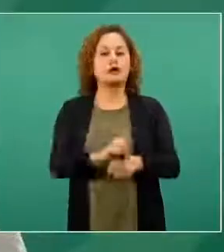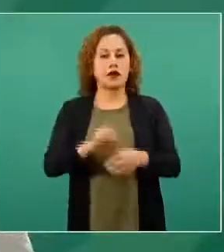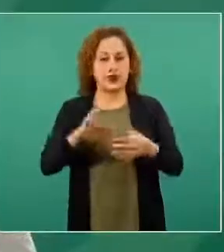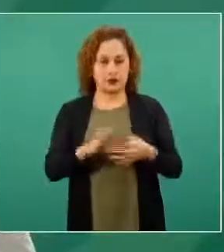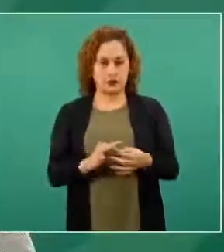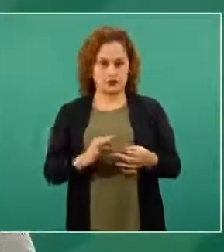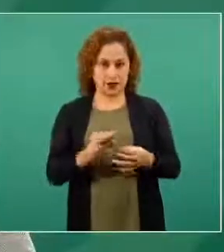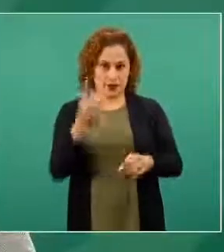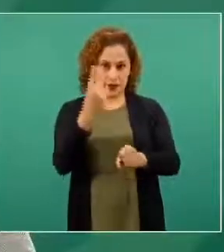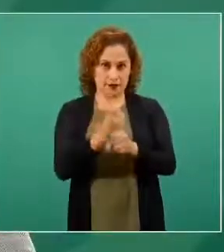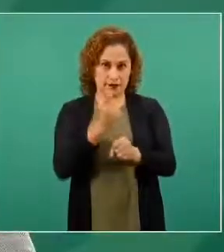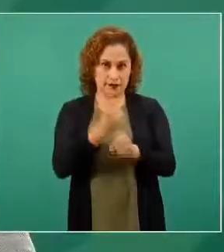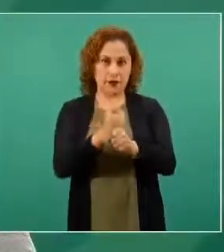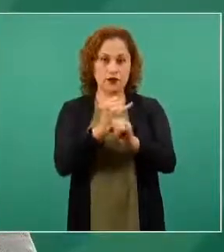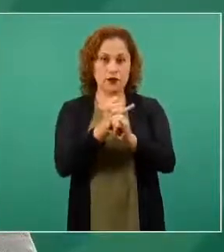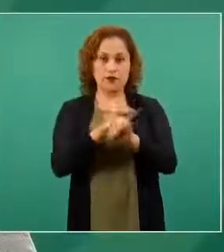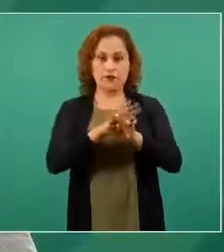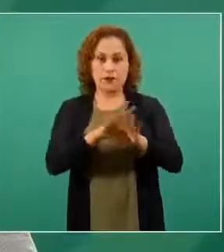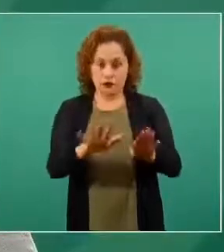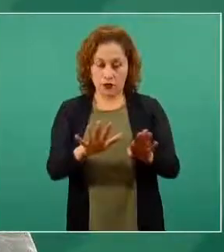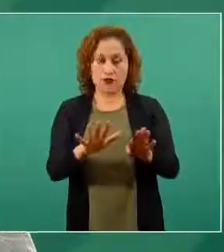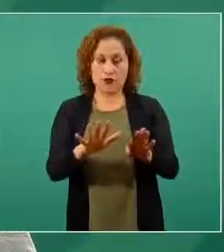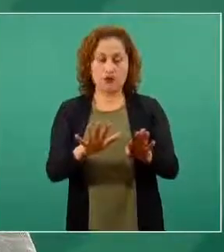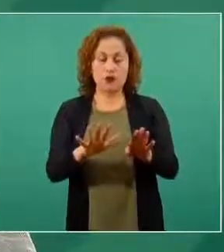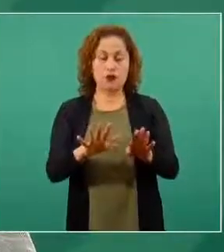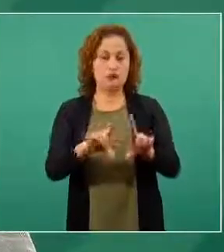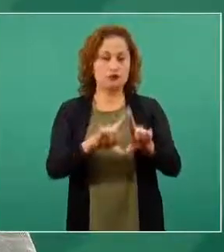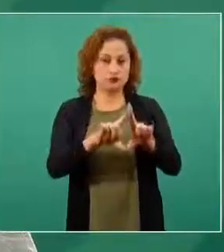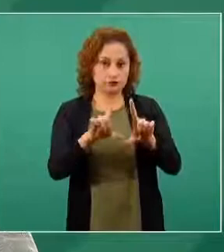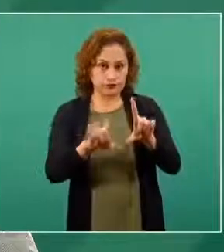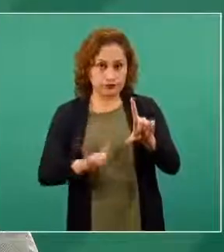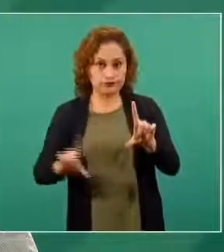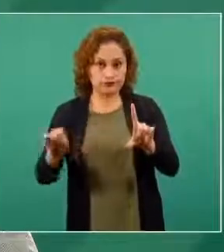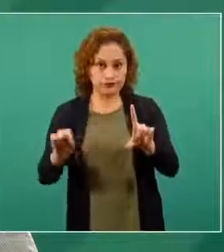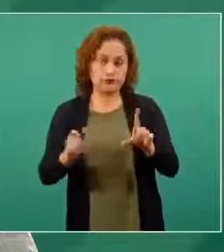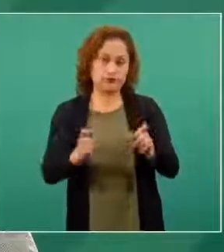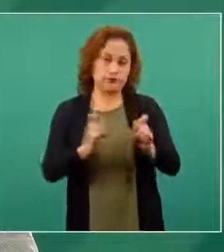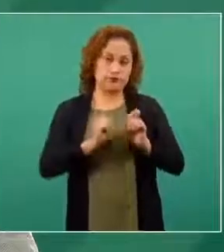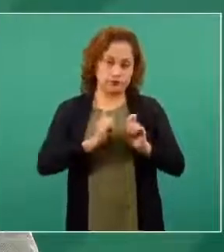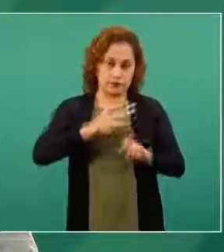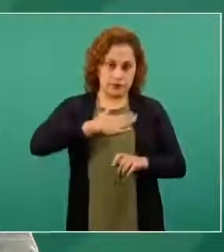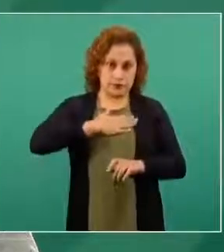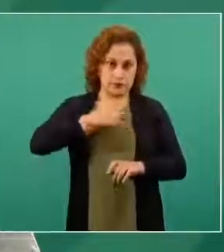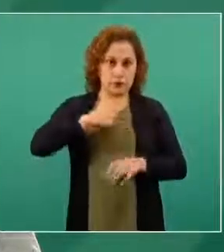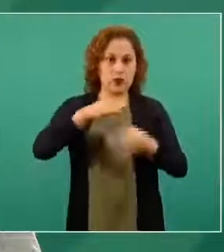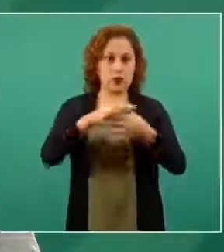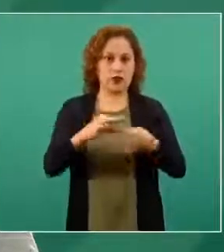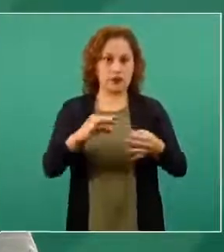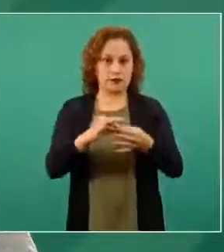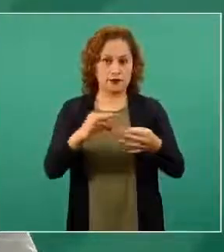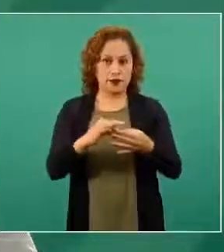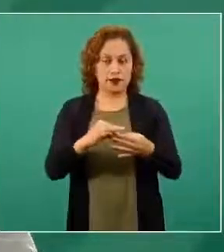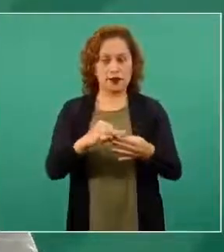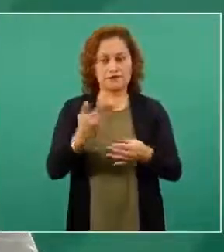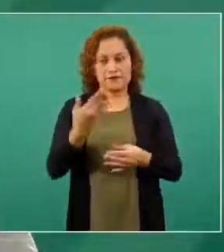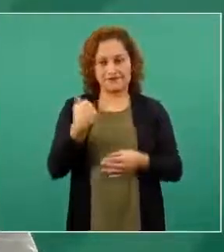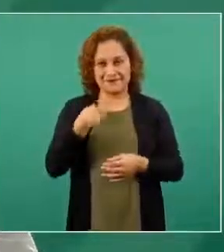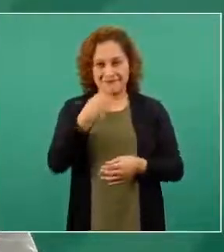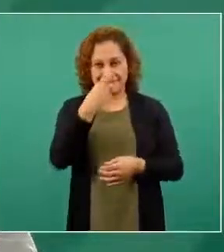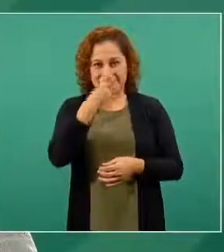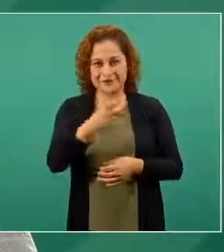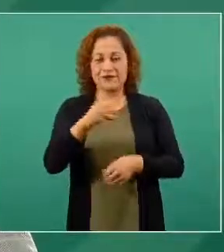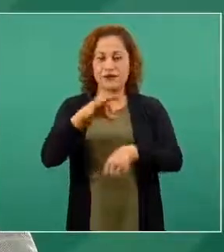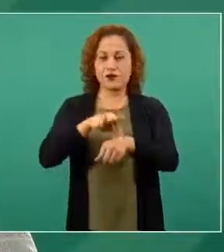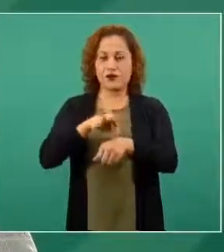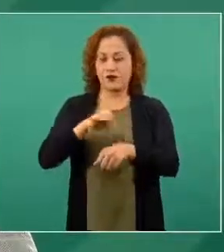componente de la parte técnica que yo me permitiré presentar, y como les comento, pues también nos acompaña el doctor